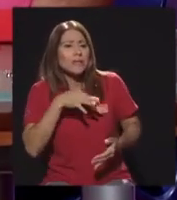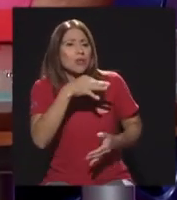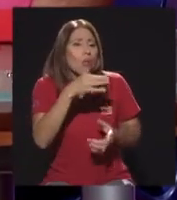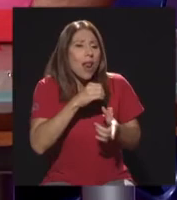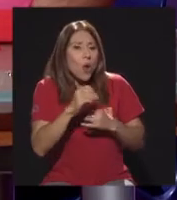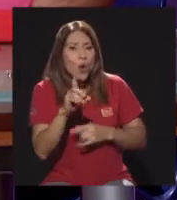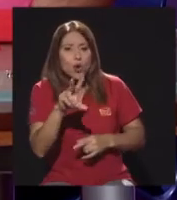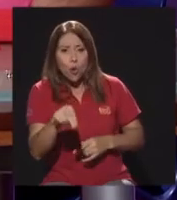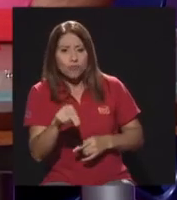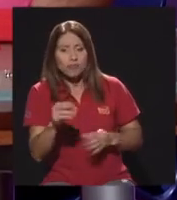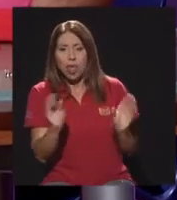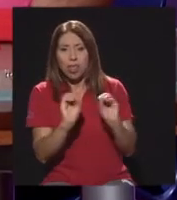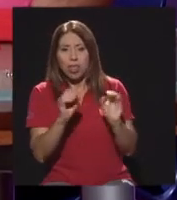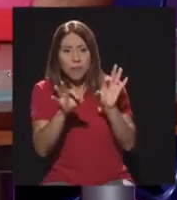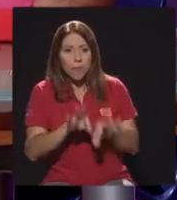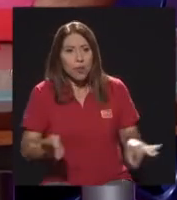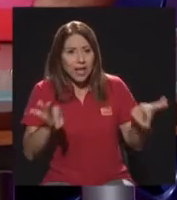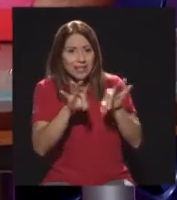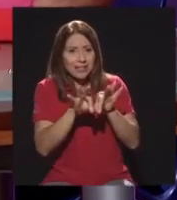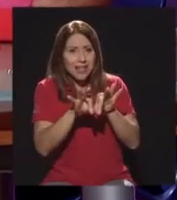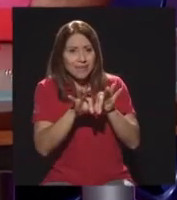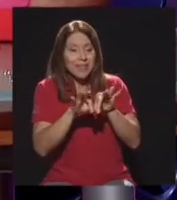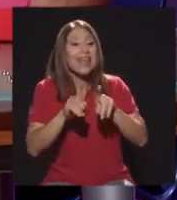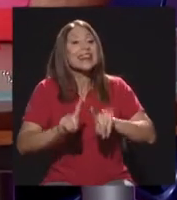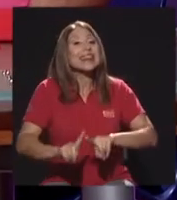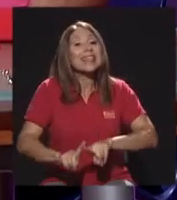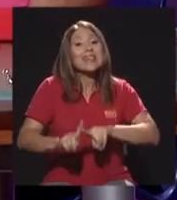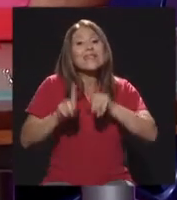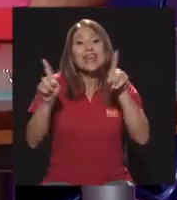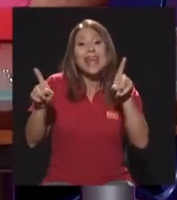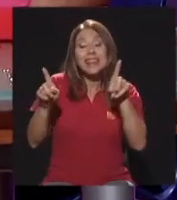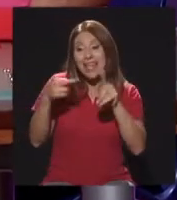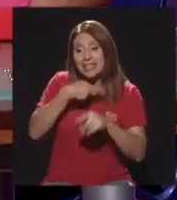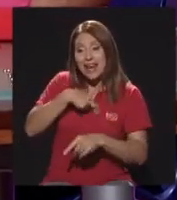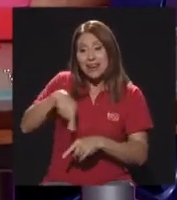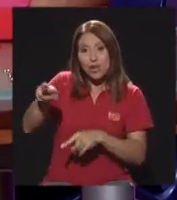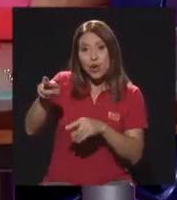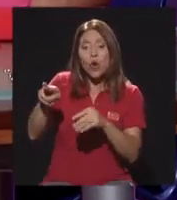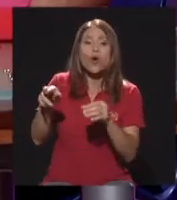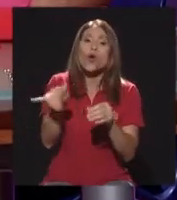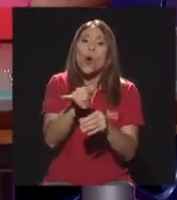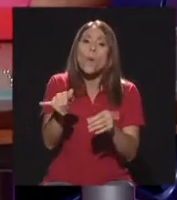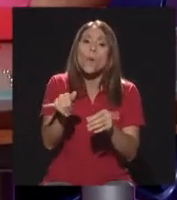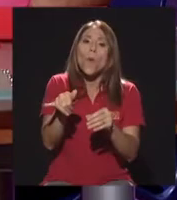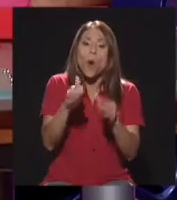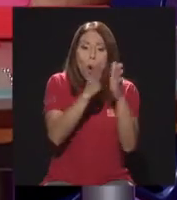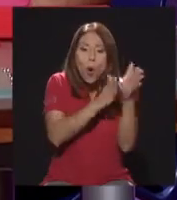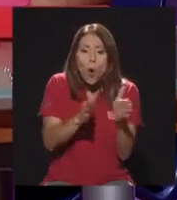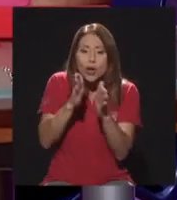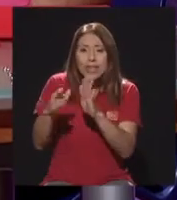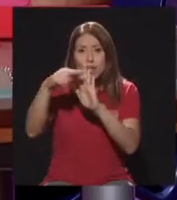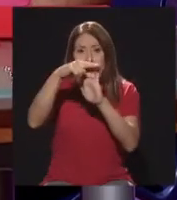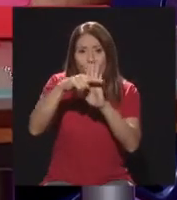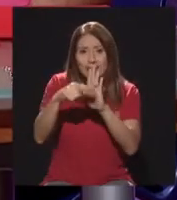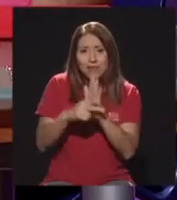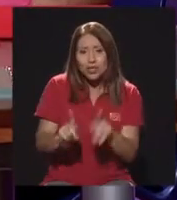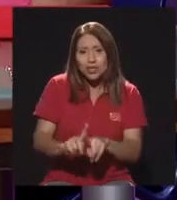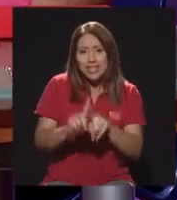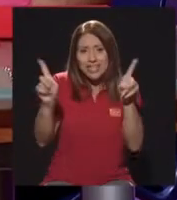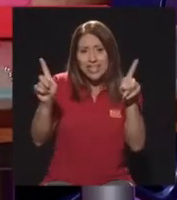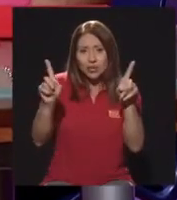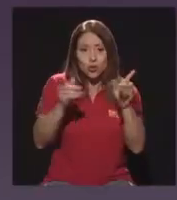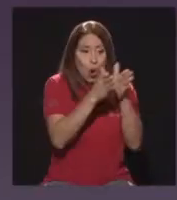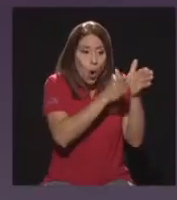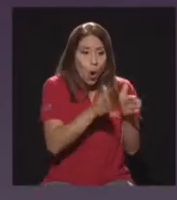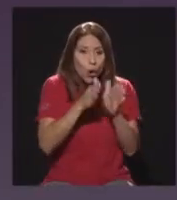ninguna relevancia diferentes la religión como órdenes normativos distintos verdad el orden normativo jurídico que aplica a todas las